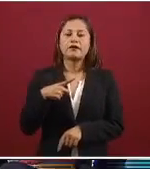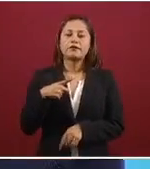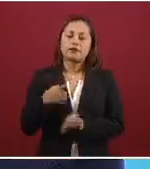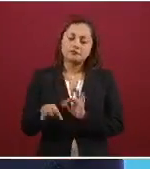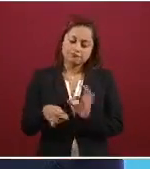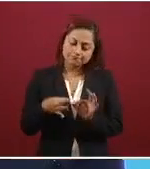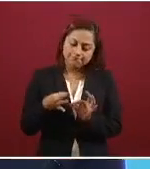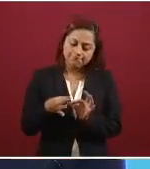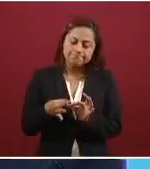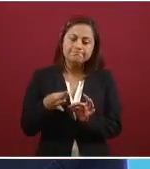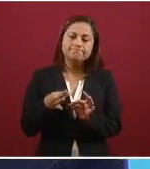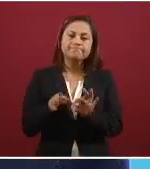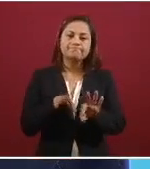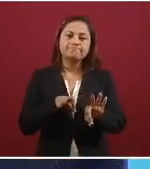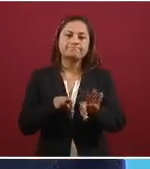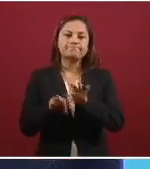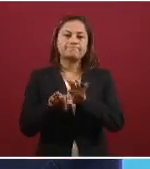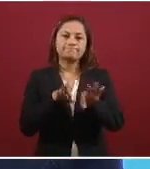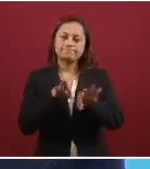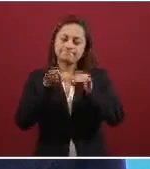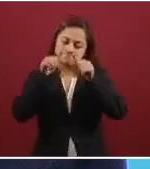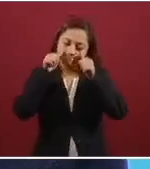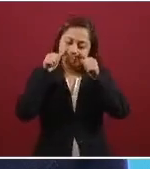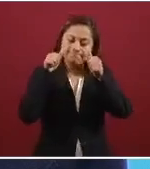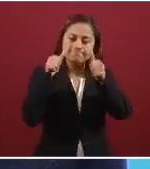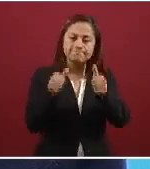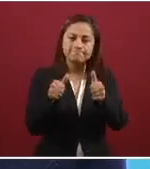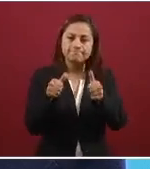asiduamente al trabajo,